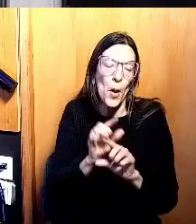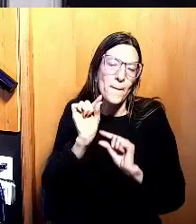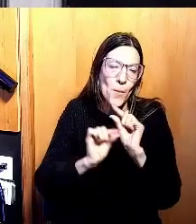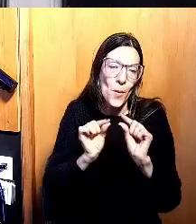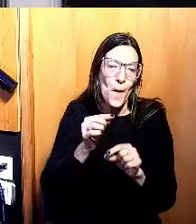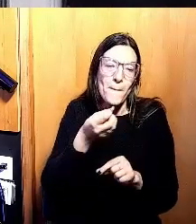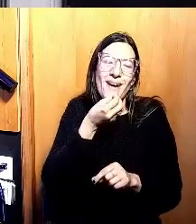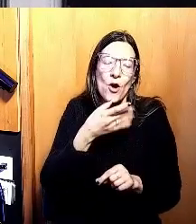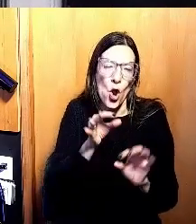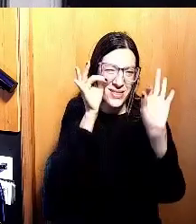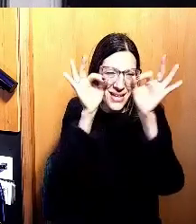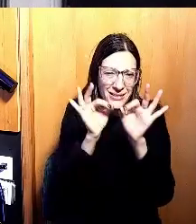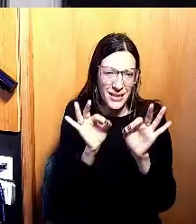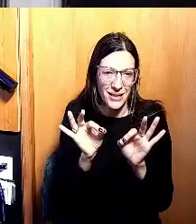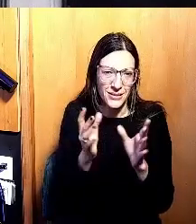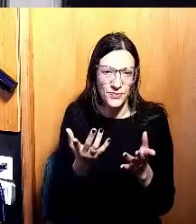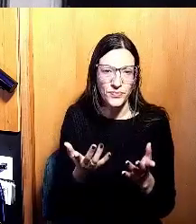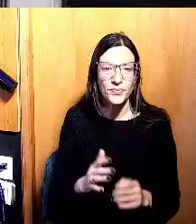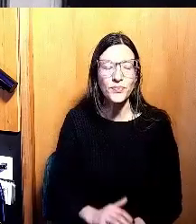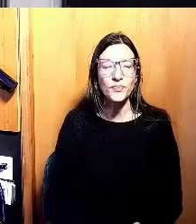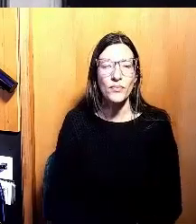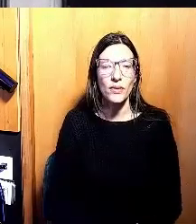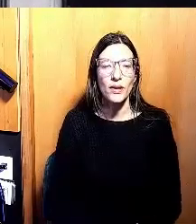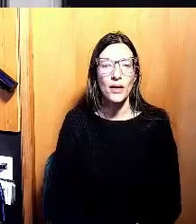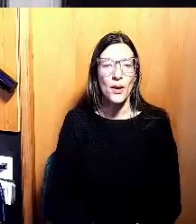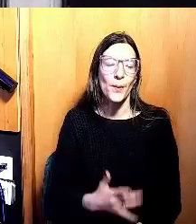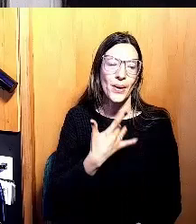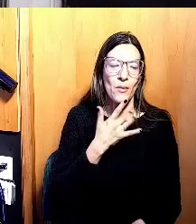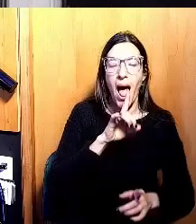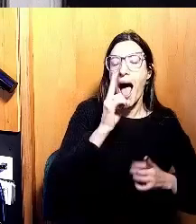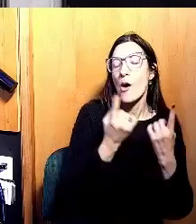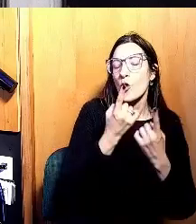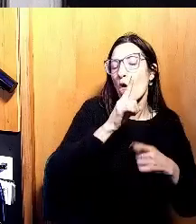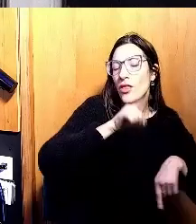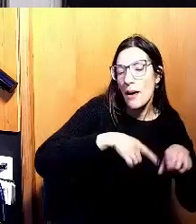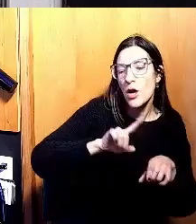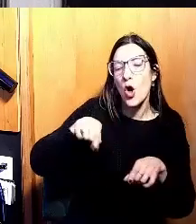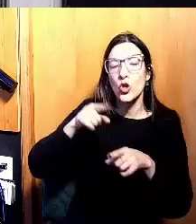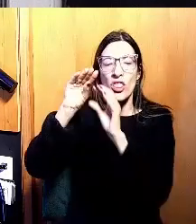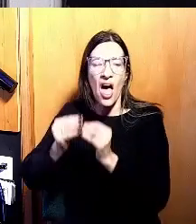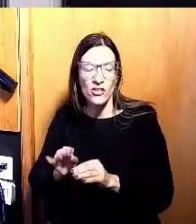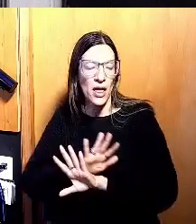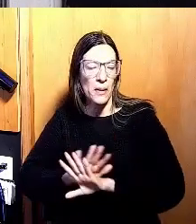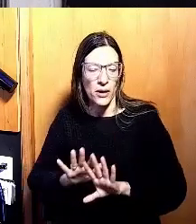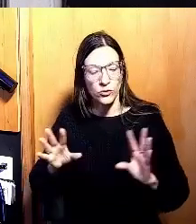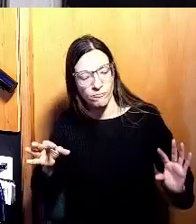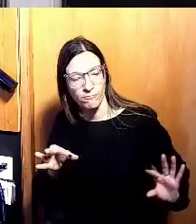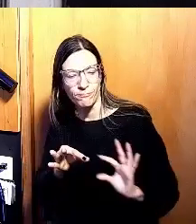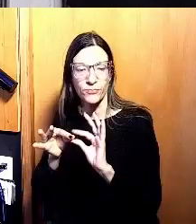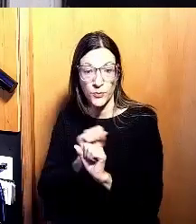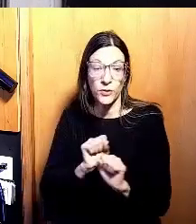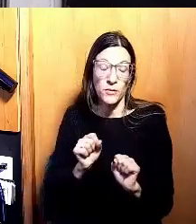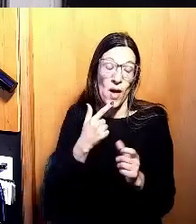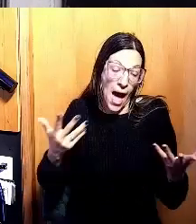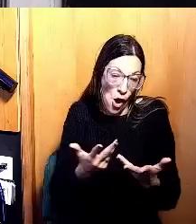tratando de desacoplar todo lo que tiene que ver los trámites con los datos en sí. Y actualmente estamos entonces